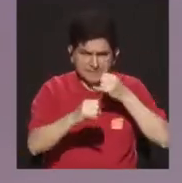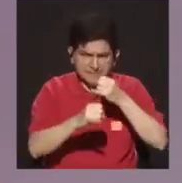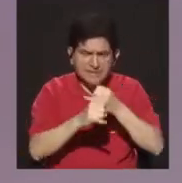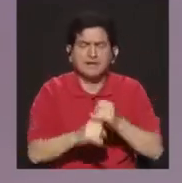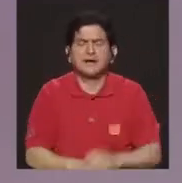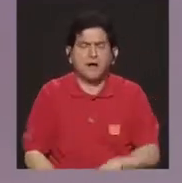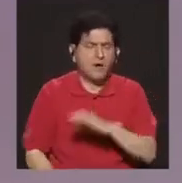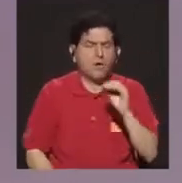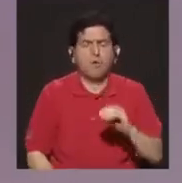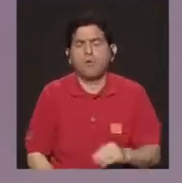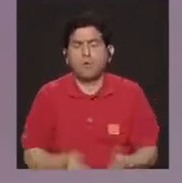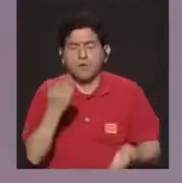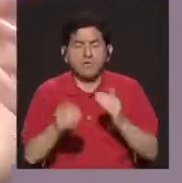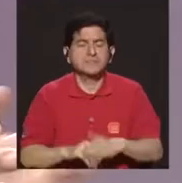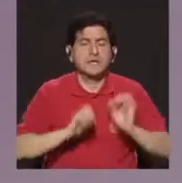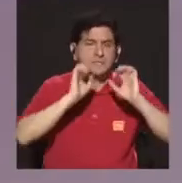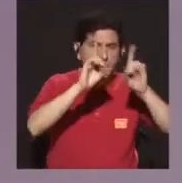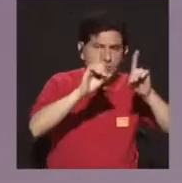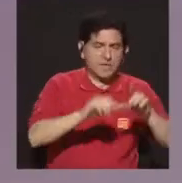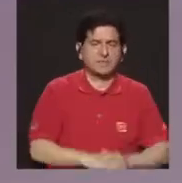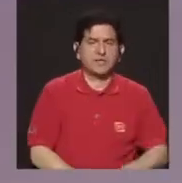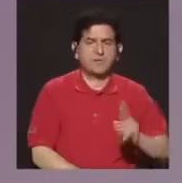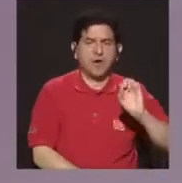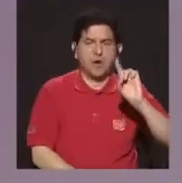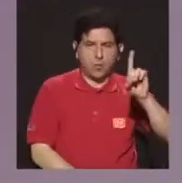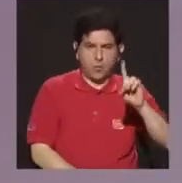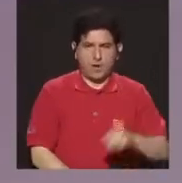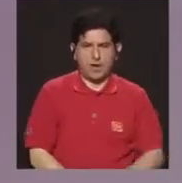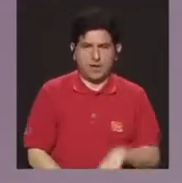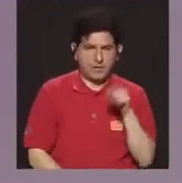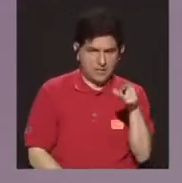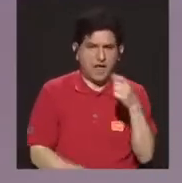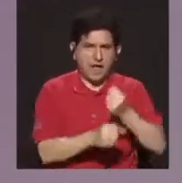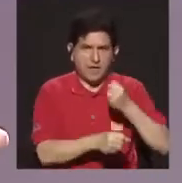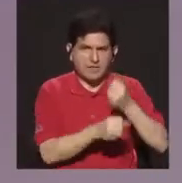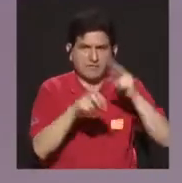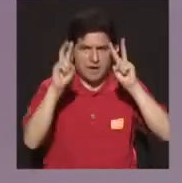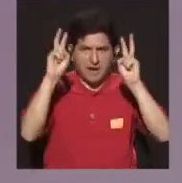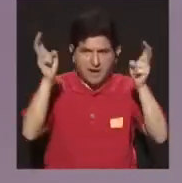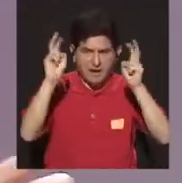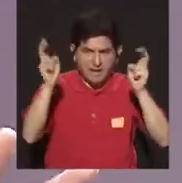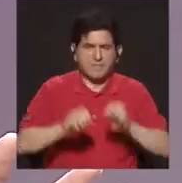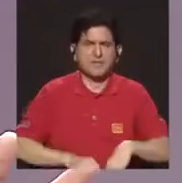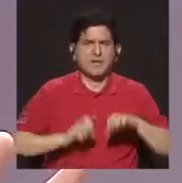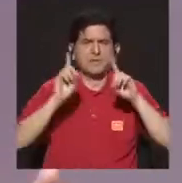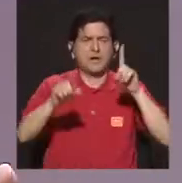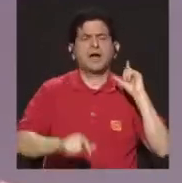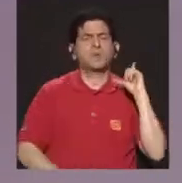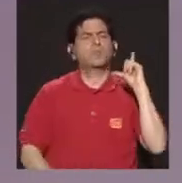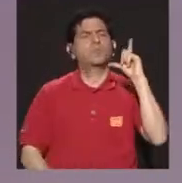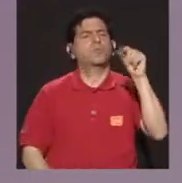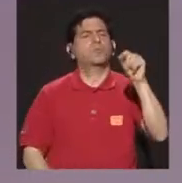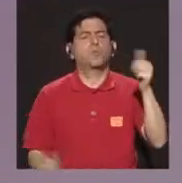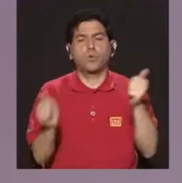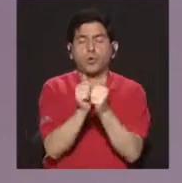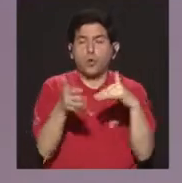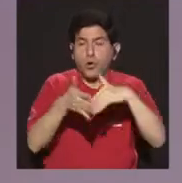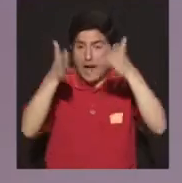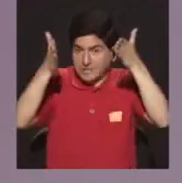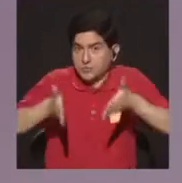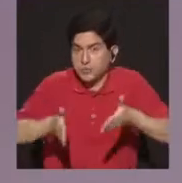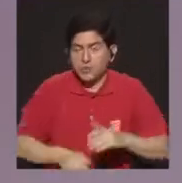ya sea con el mep por ejemplo la uned podría desarrollar medios ya que trabajamos mucho el tema de educación a distancia con estudiantes